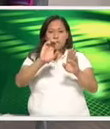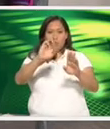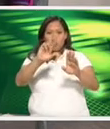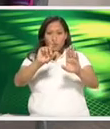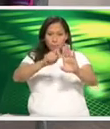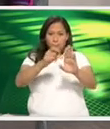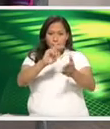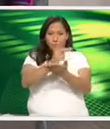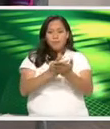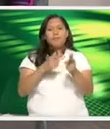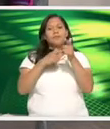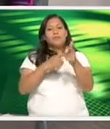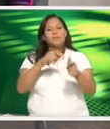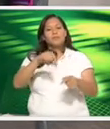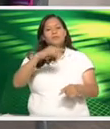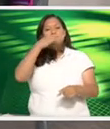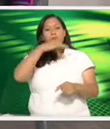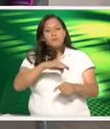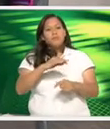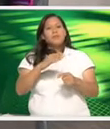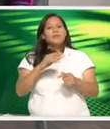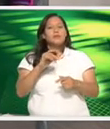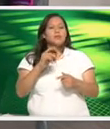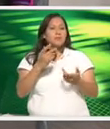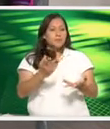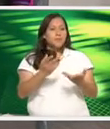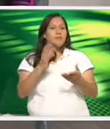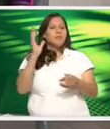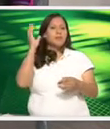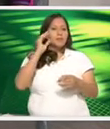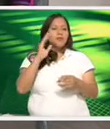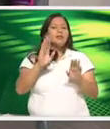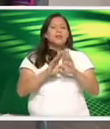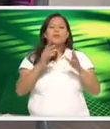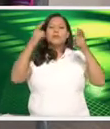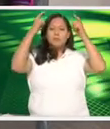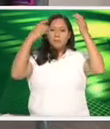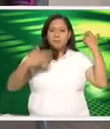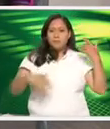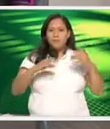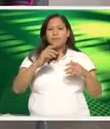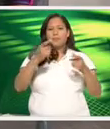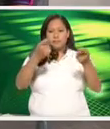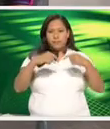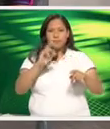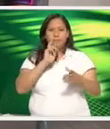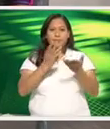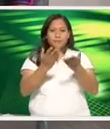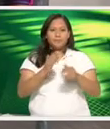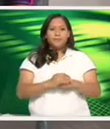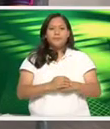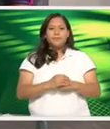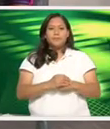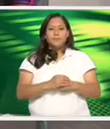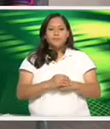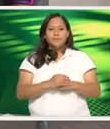programa. Continuamos con esta celebración, con estos festejos, escuchando al ritmo del mariachi. Enrique, seguimos contigo.